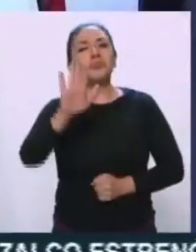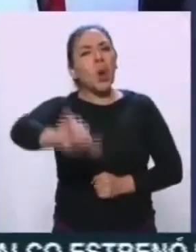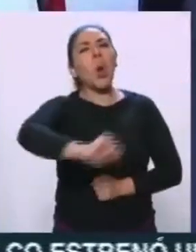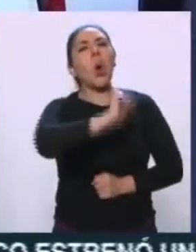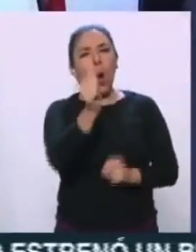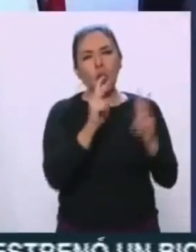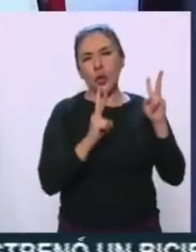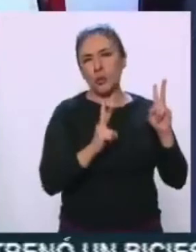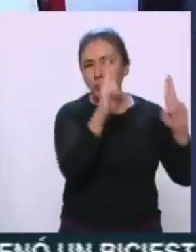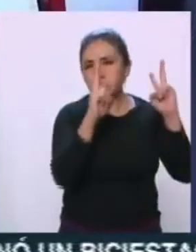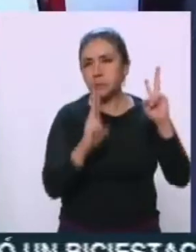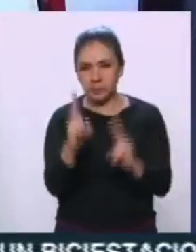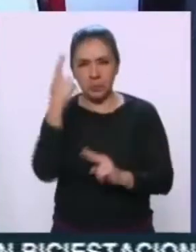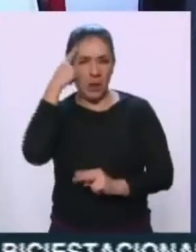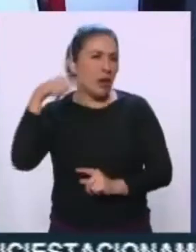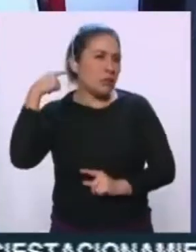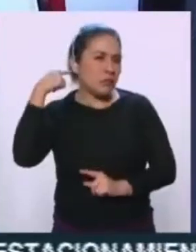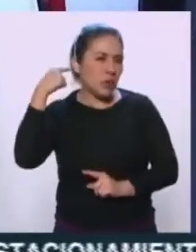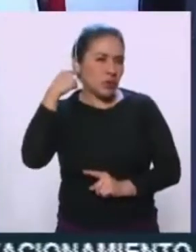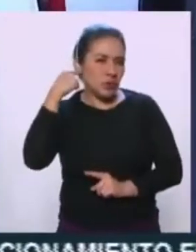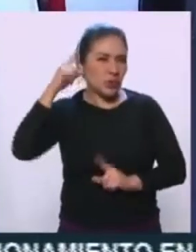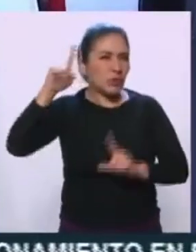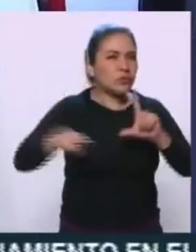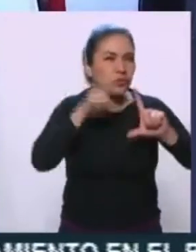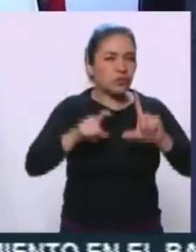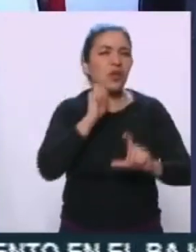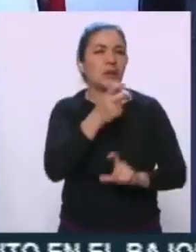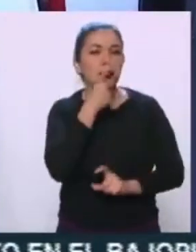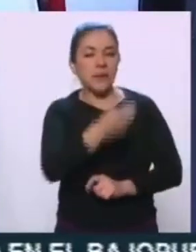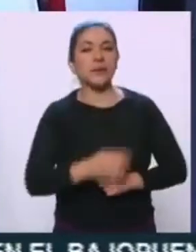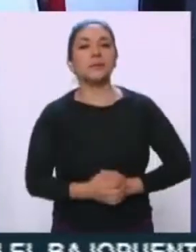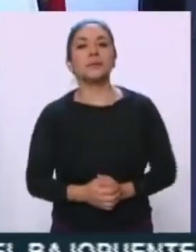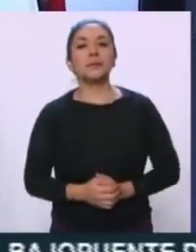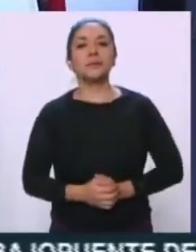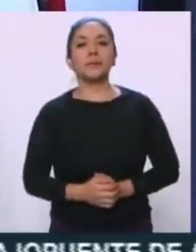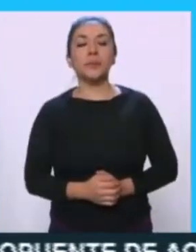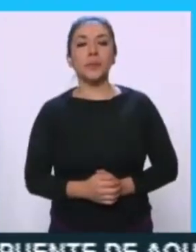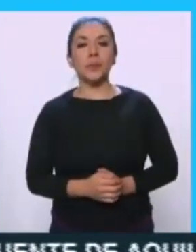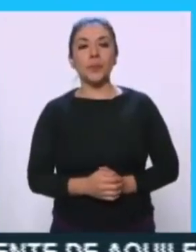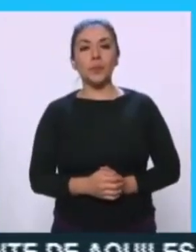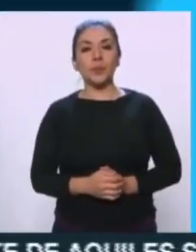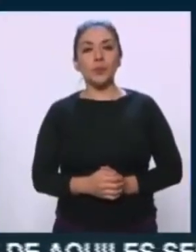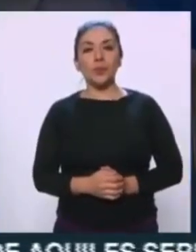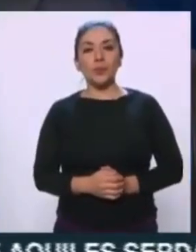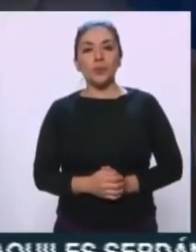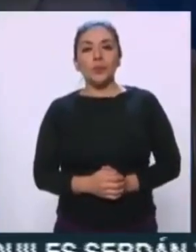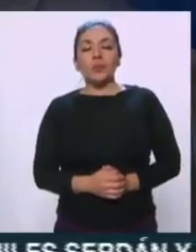otro fragmento de esta conversación, si estás de acuerdo, Fabricio. Ahí la tenemos.